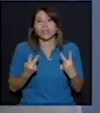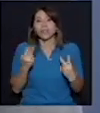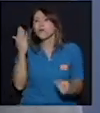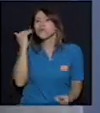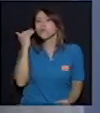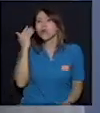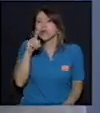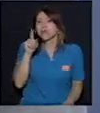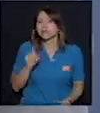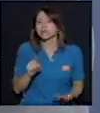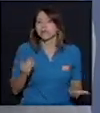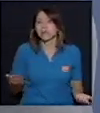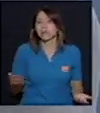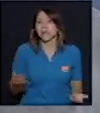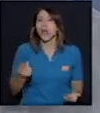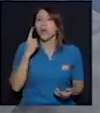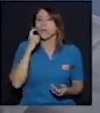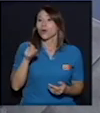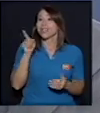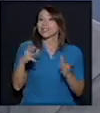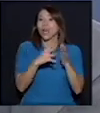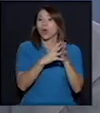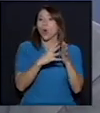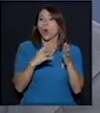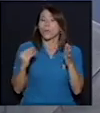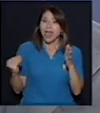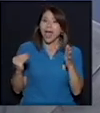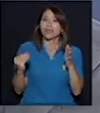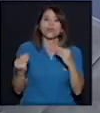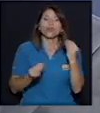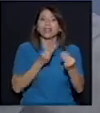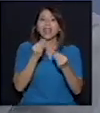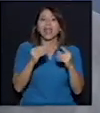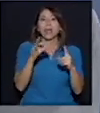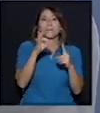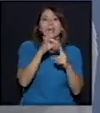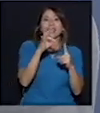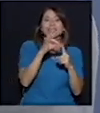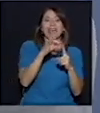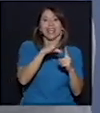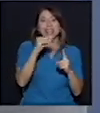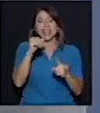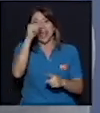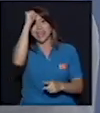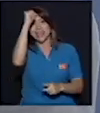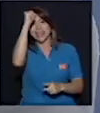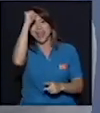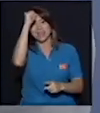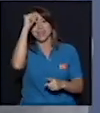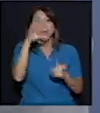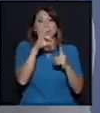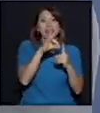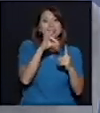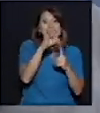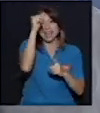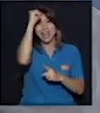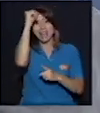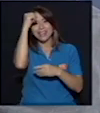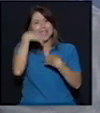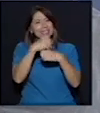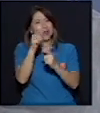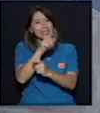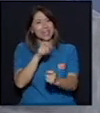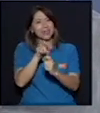hizo? Porque está copiando el esquema de Pakistán y la India. Pakistán y la India hicieron exactamente eso.